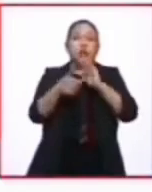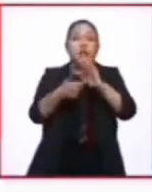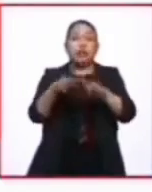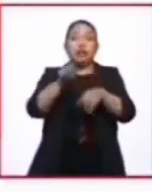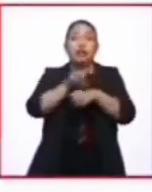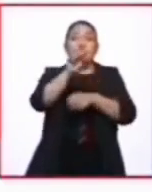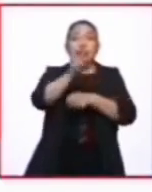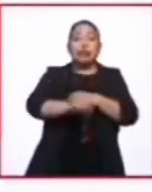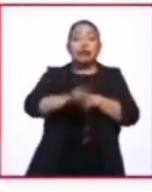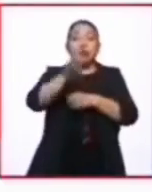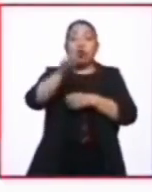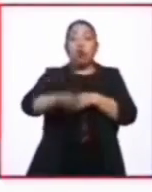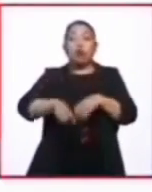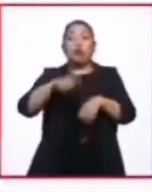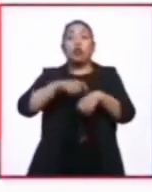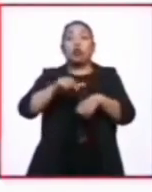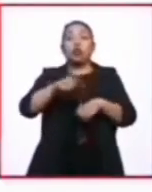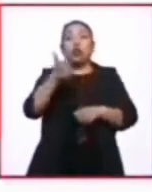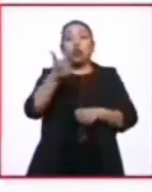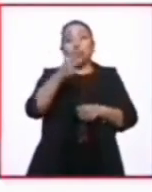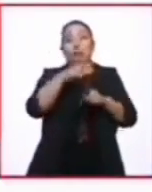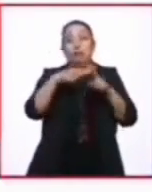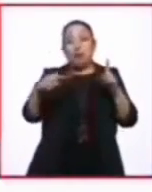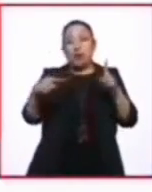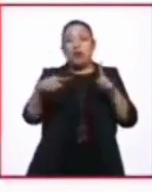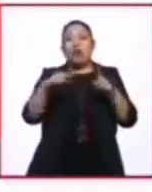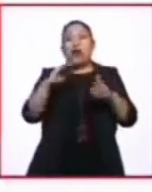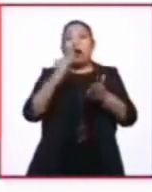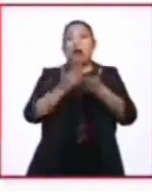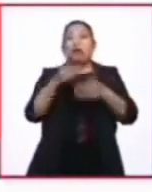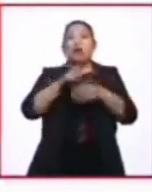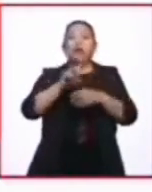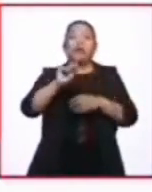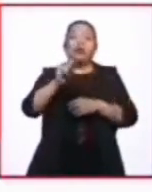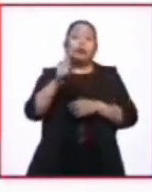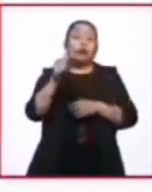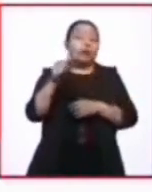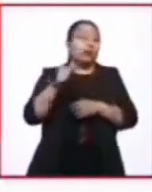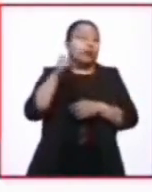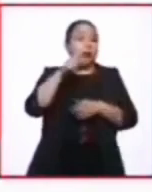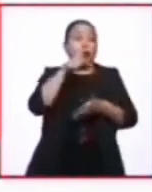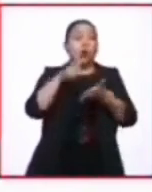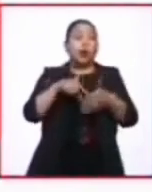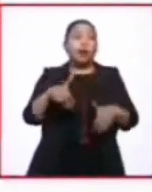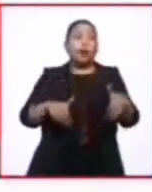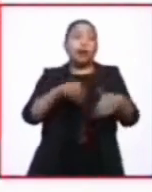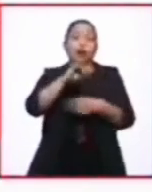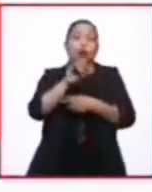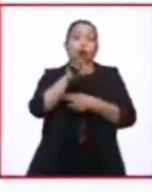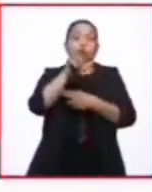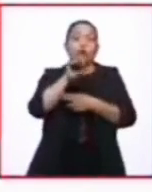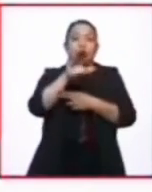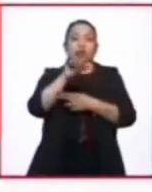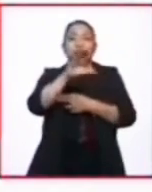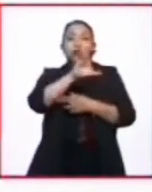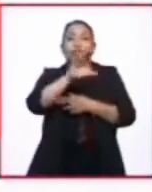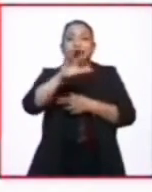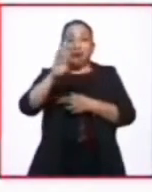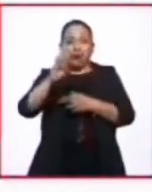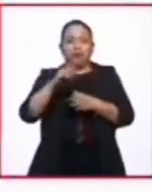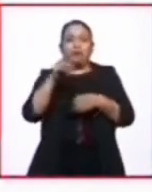los sábados y domingos a las 12:30 del día hasta el 26 de abril en el Teatro Julio Castillo del Centro Cultural del